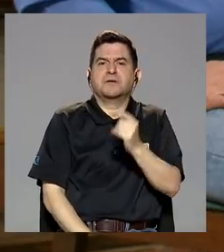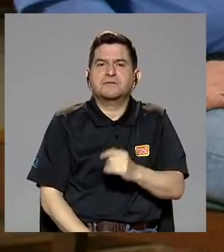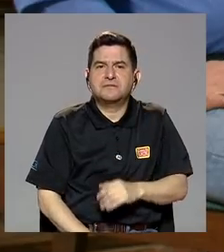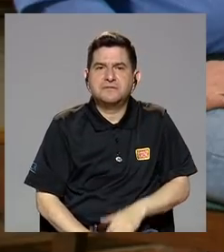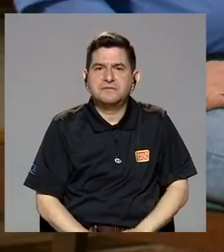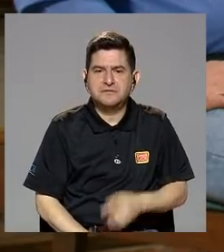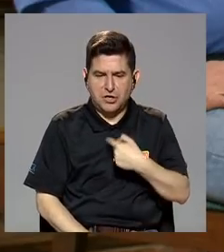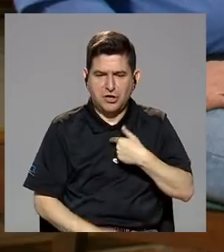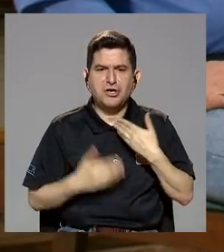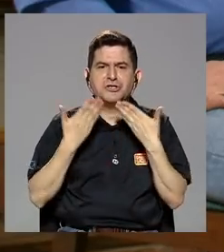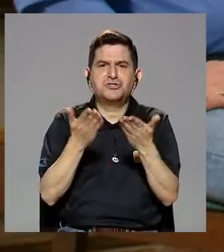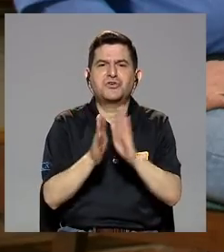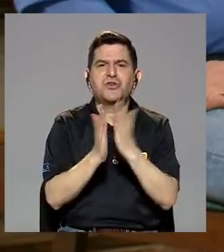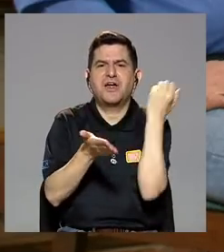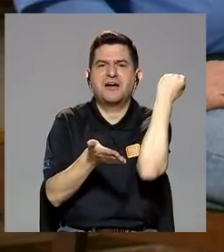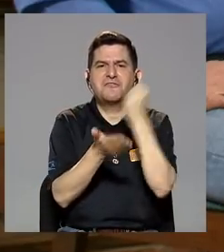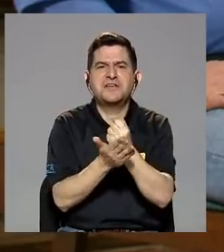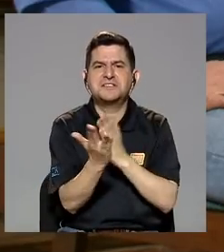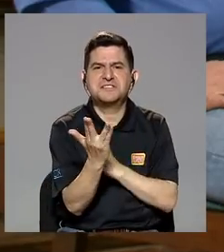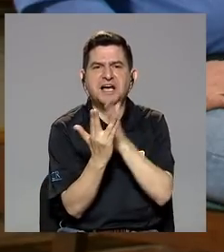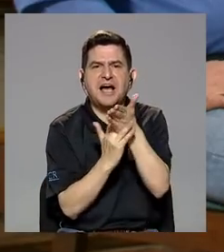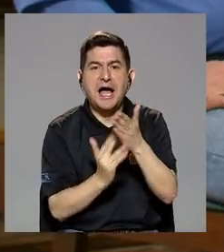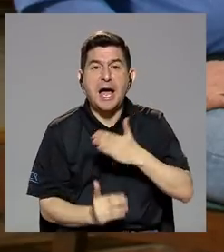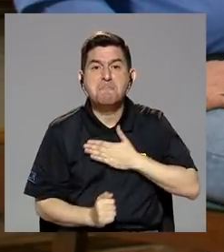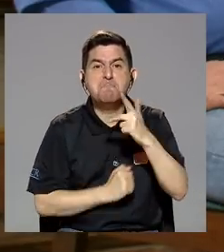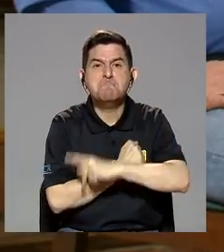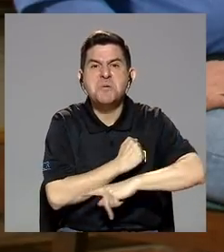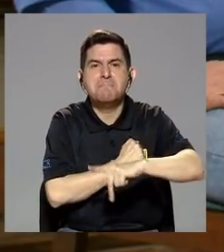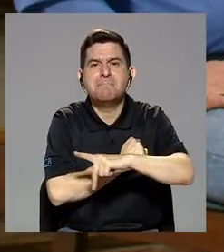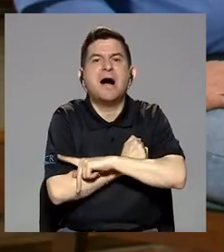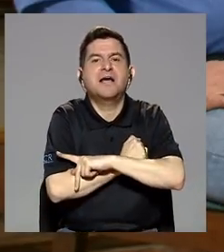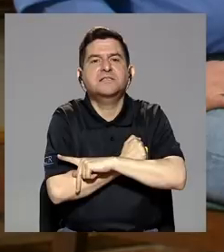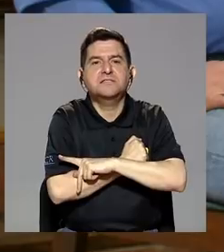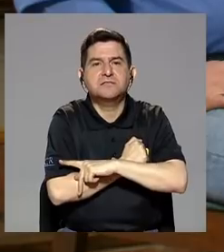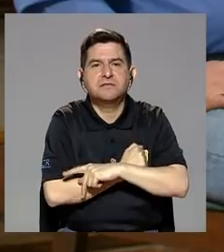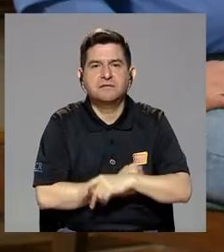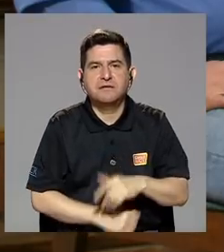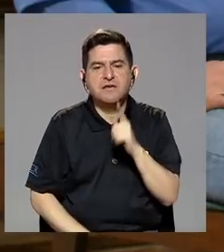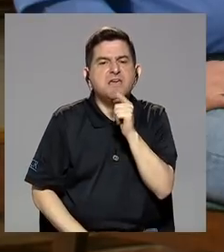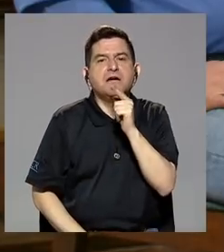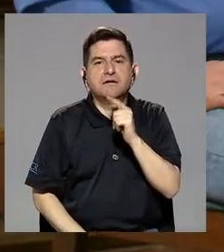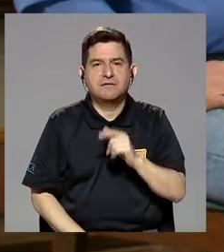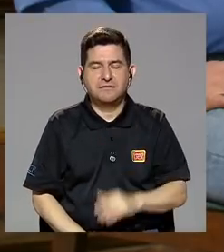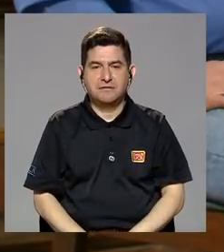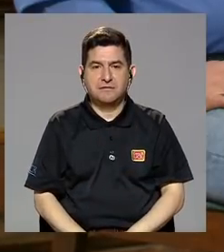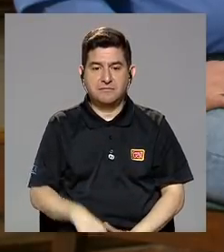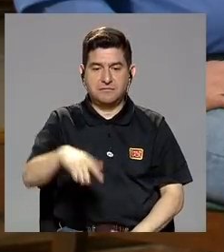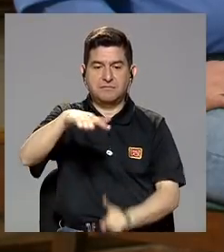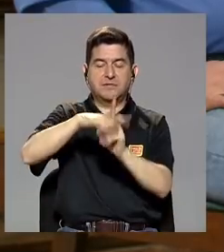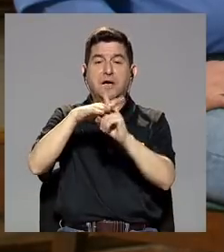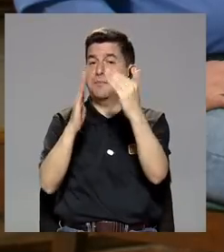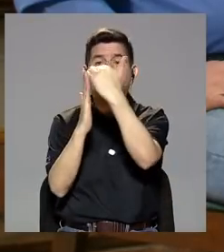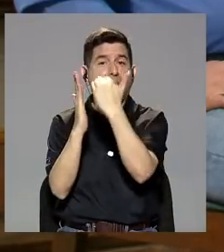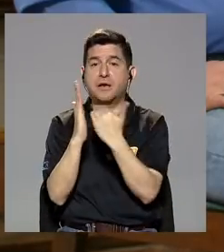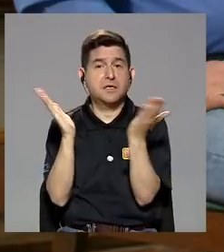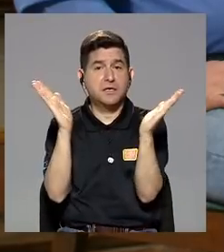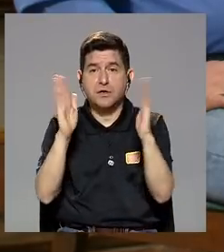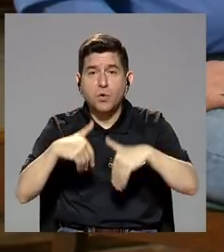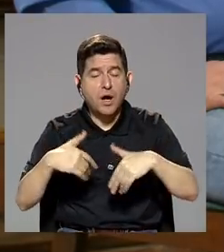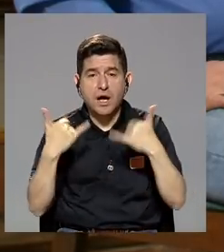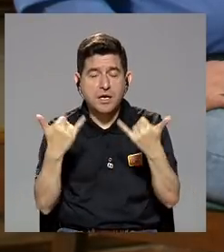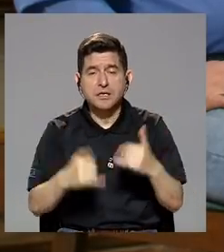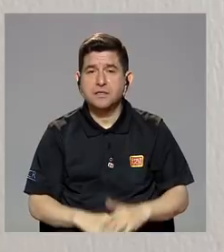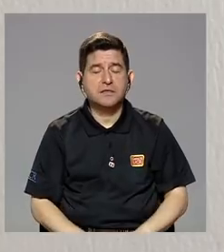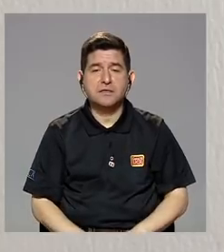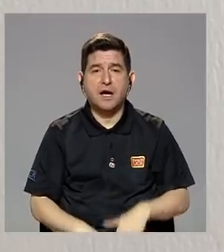que yo le voy a dar una visa para entrar a mi país me aparece una lista donde yo no estoy impedido de